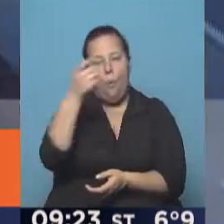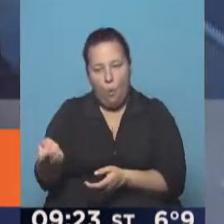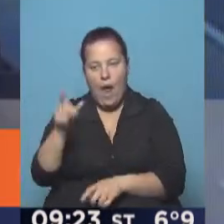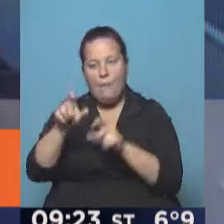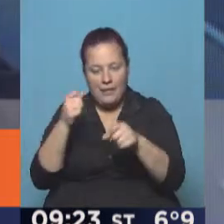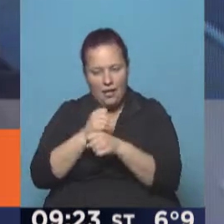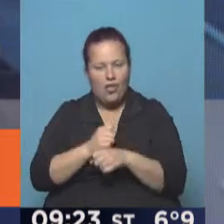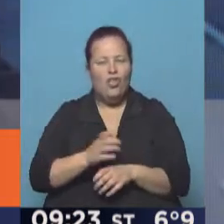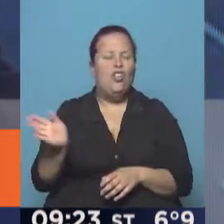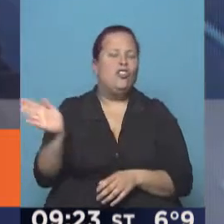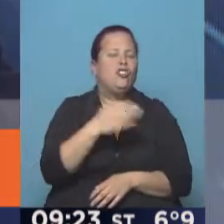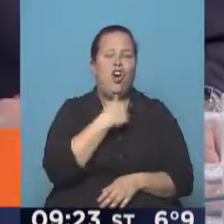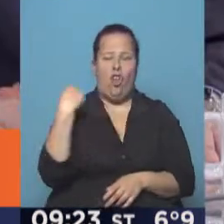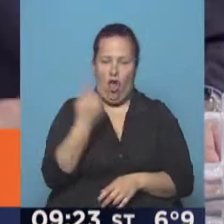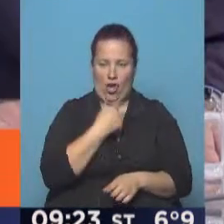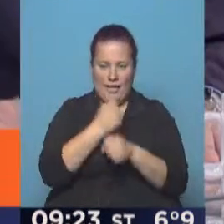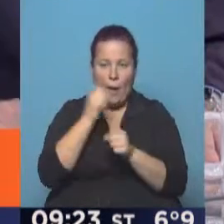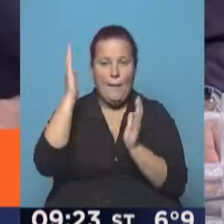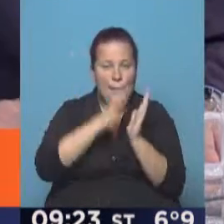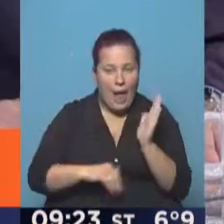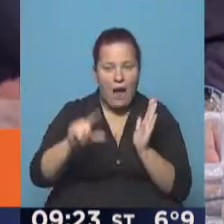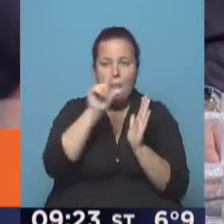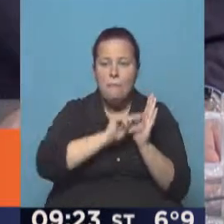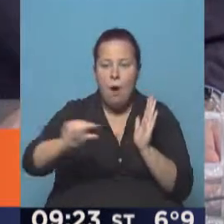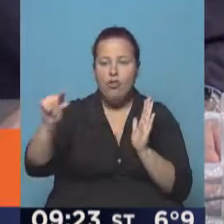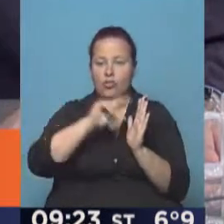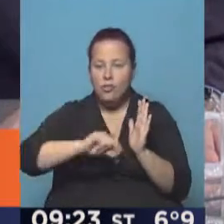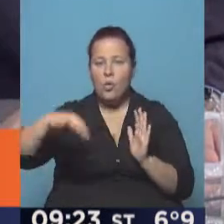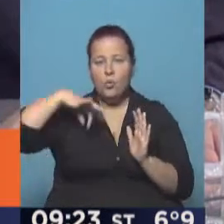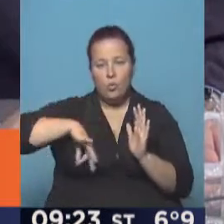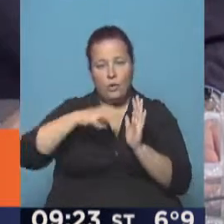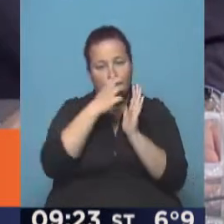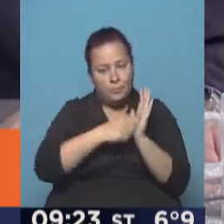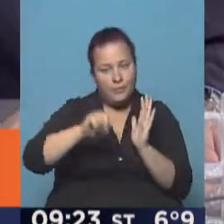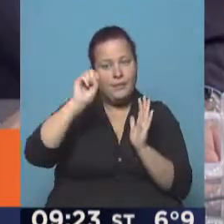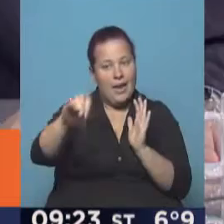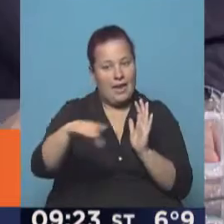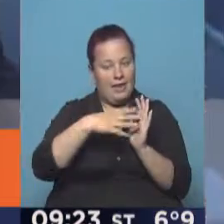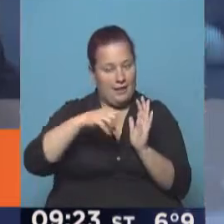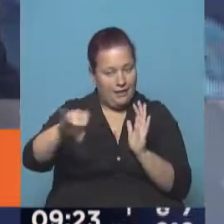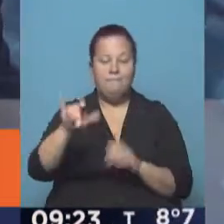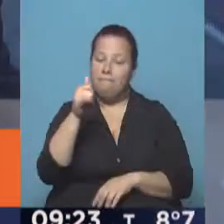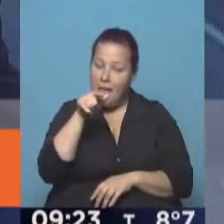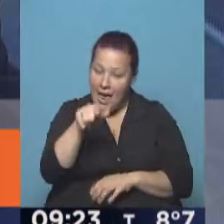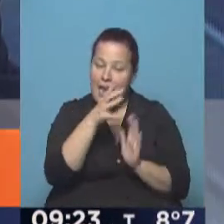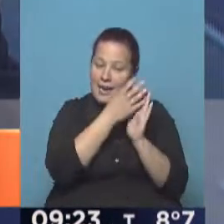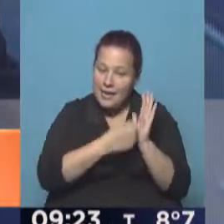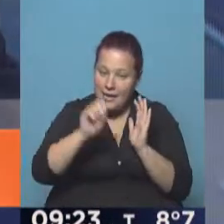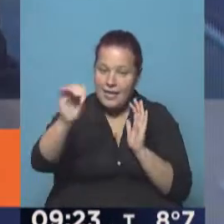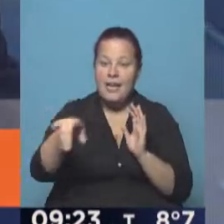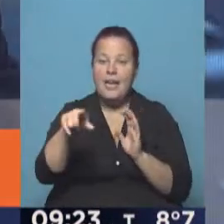trabajadores. De todos los que trabajamos en blanco va una parte de nuestro sueldo a ese lugar. A ese fondo